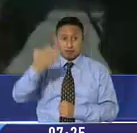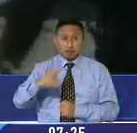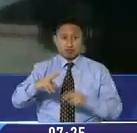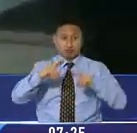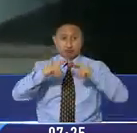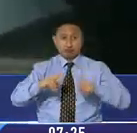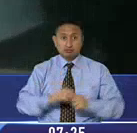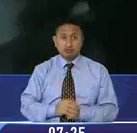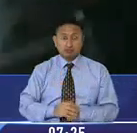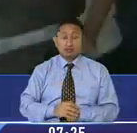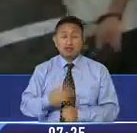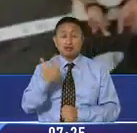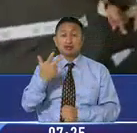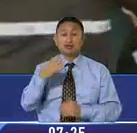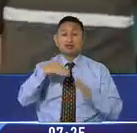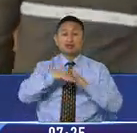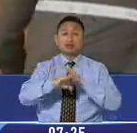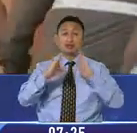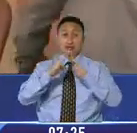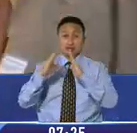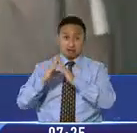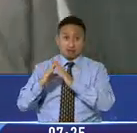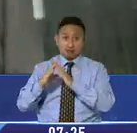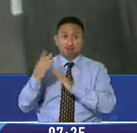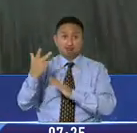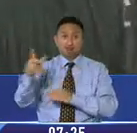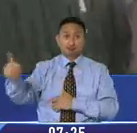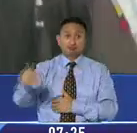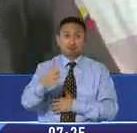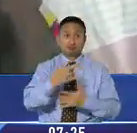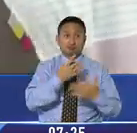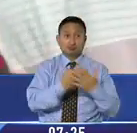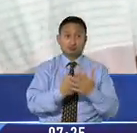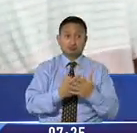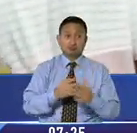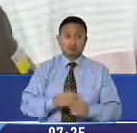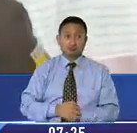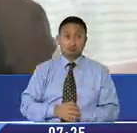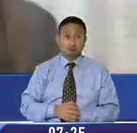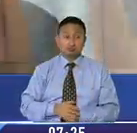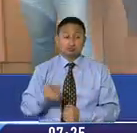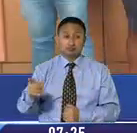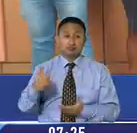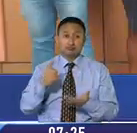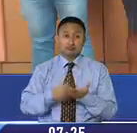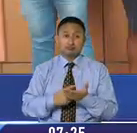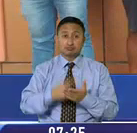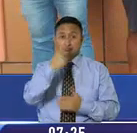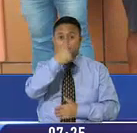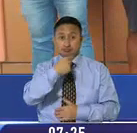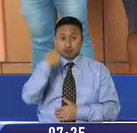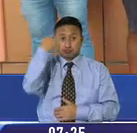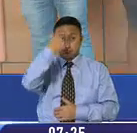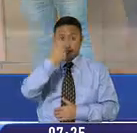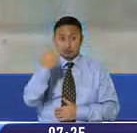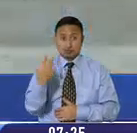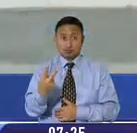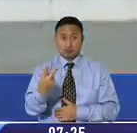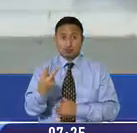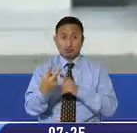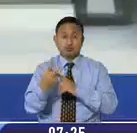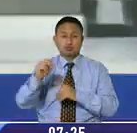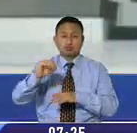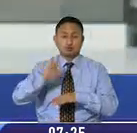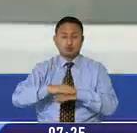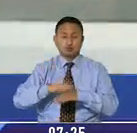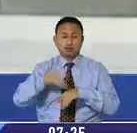en 3 allanamientos lograron la captura de 3 sospechosos, que de acuerdo al análisis facial, 2 serían los responsables de golpear